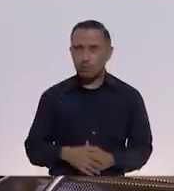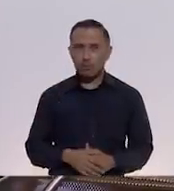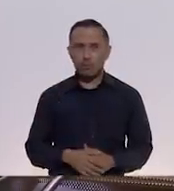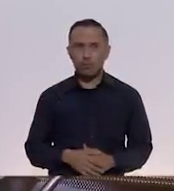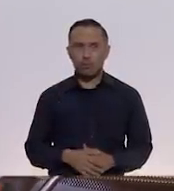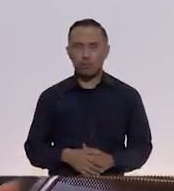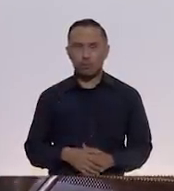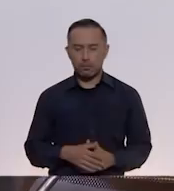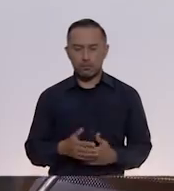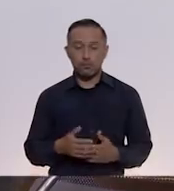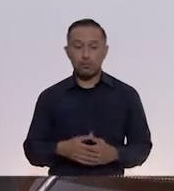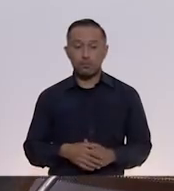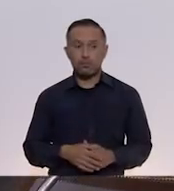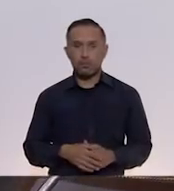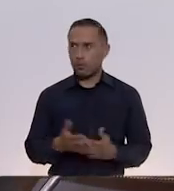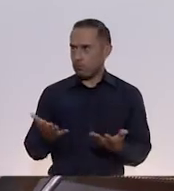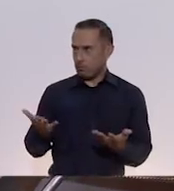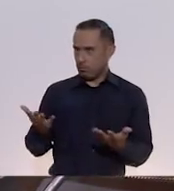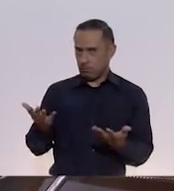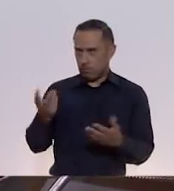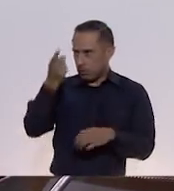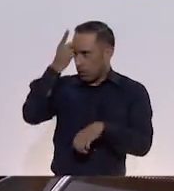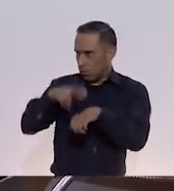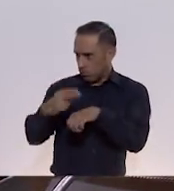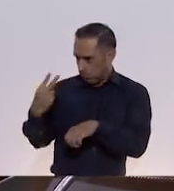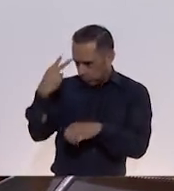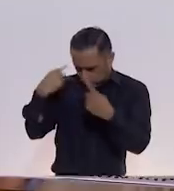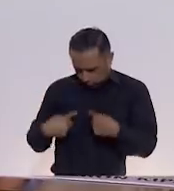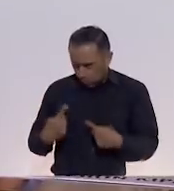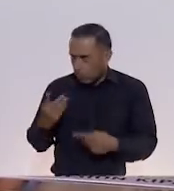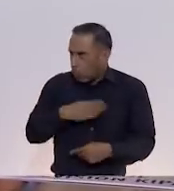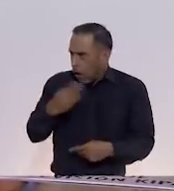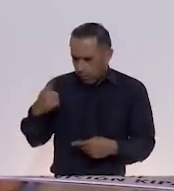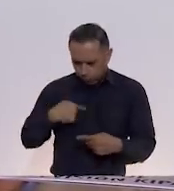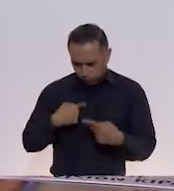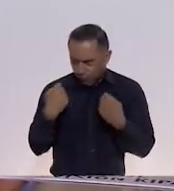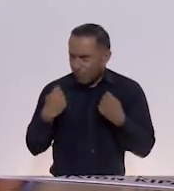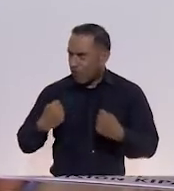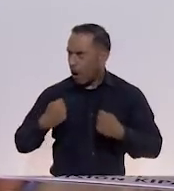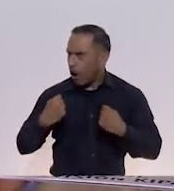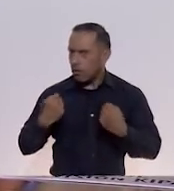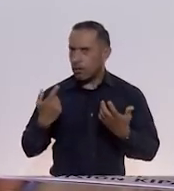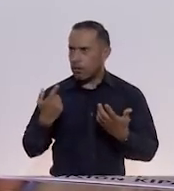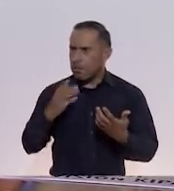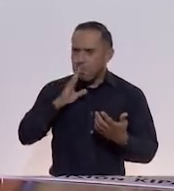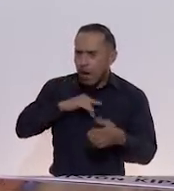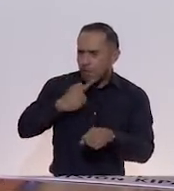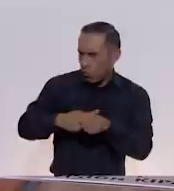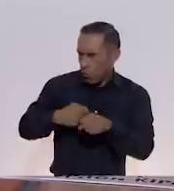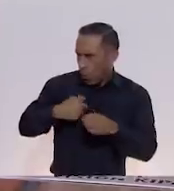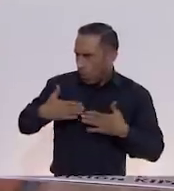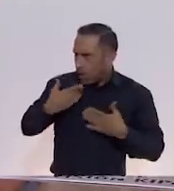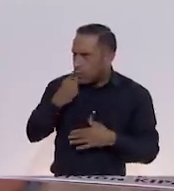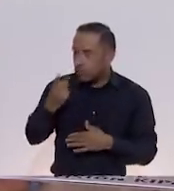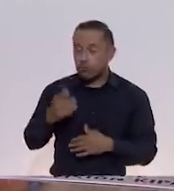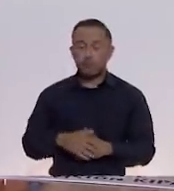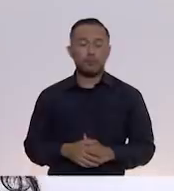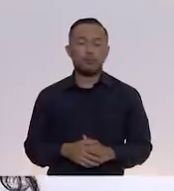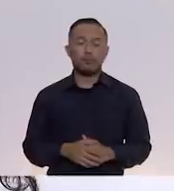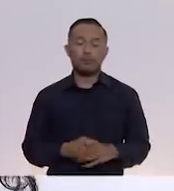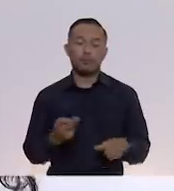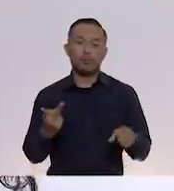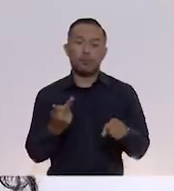Pero, señor director, de verdad estoy bien, estoy fuerte. Yo, si no pudiera, yo misma se lo diría. Josefina, de verdad. Es una decisión tomada. Por